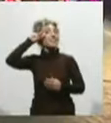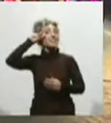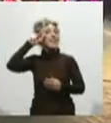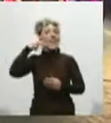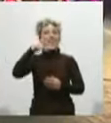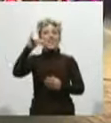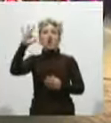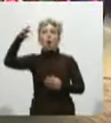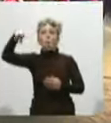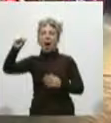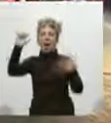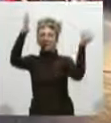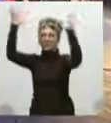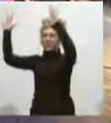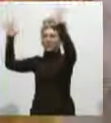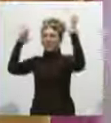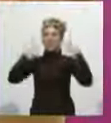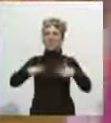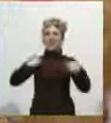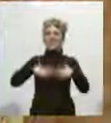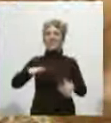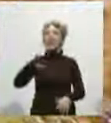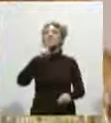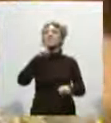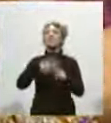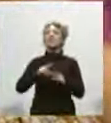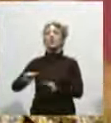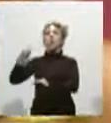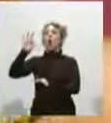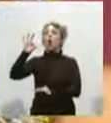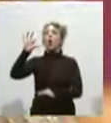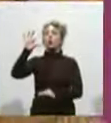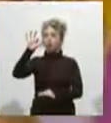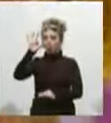Kiova con la fantasía Osiris.